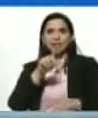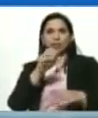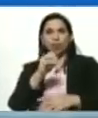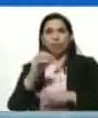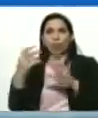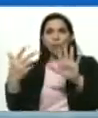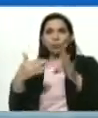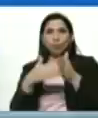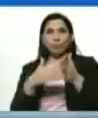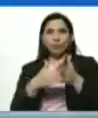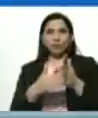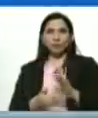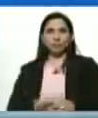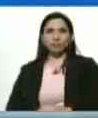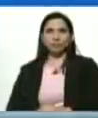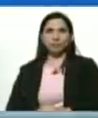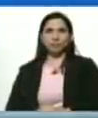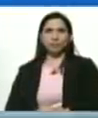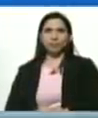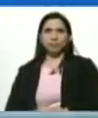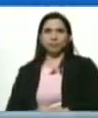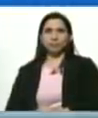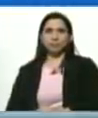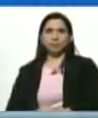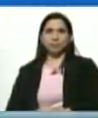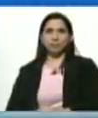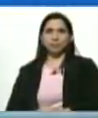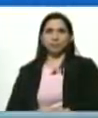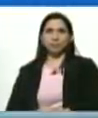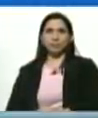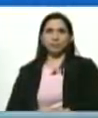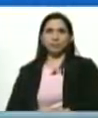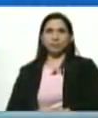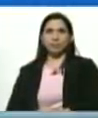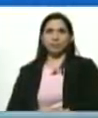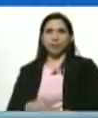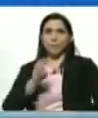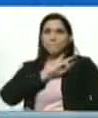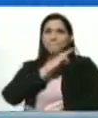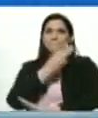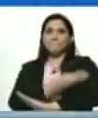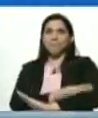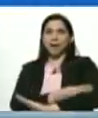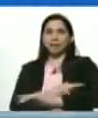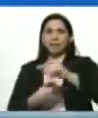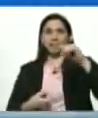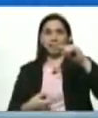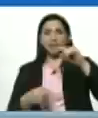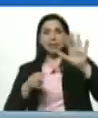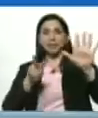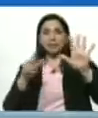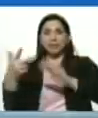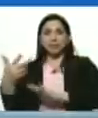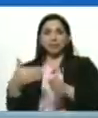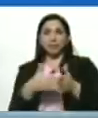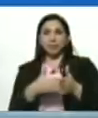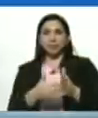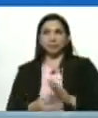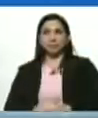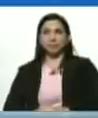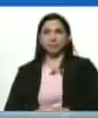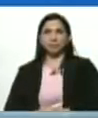bolívares un botellón de malta no no una malta pequeña 73 mil bolívares